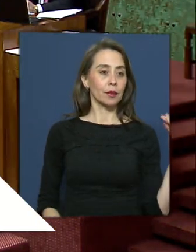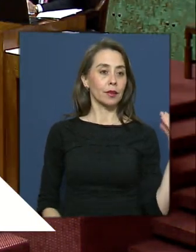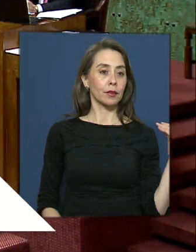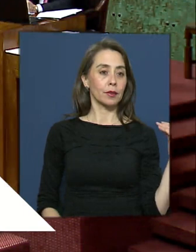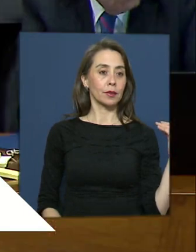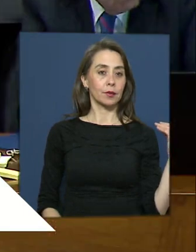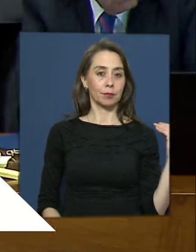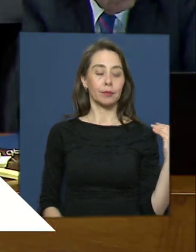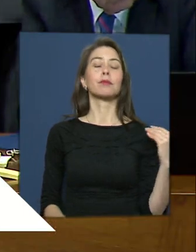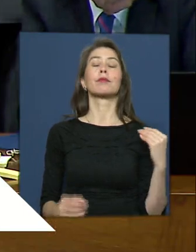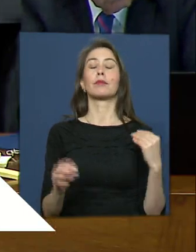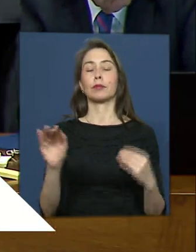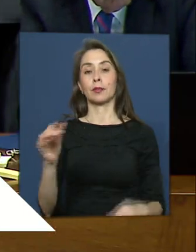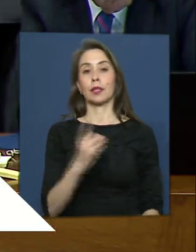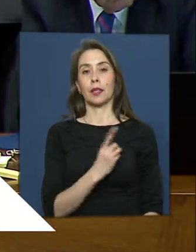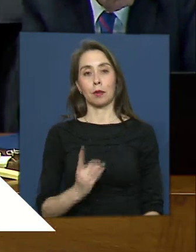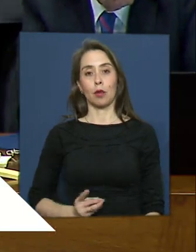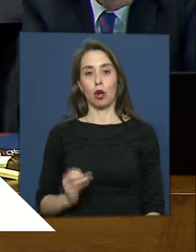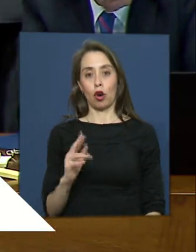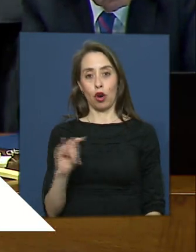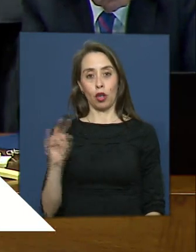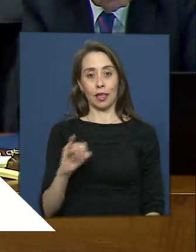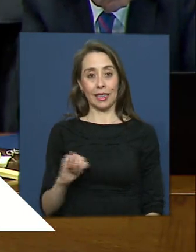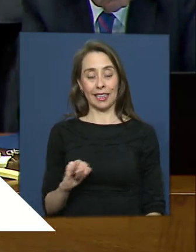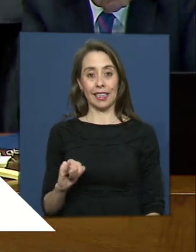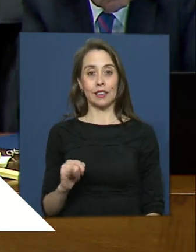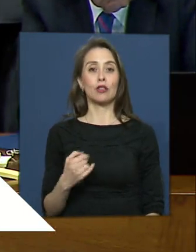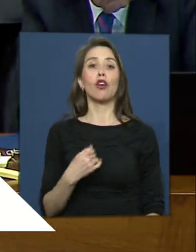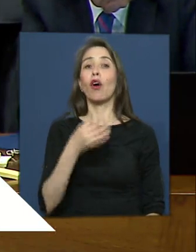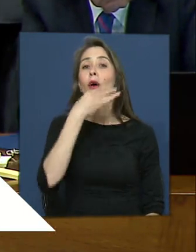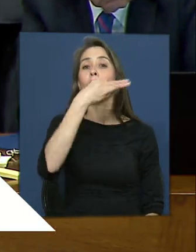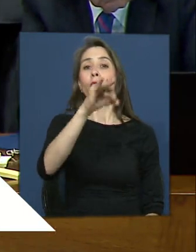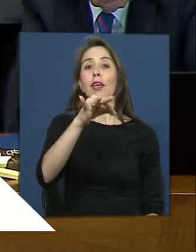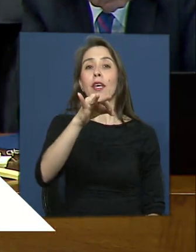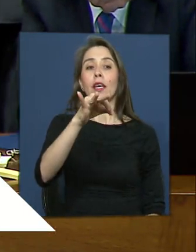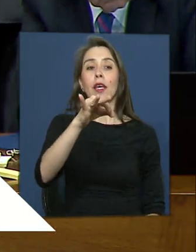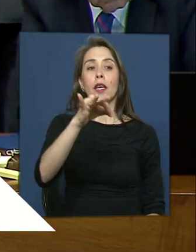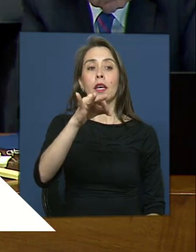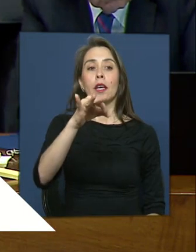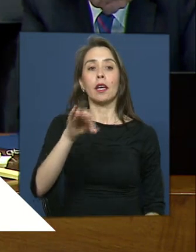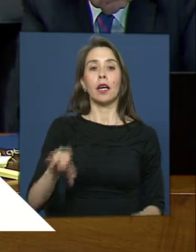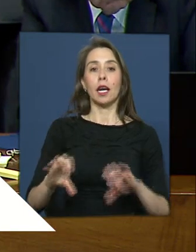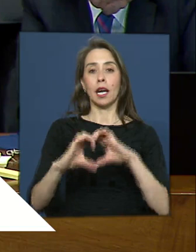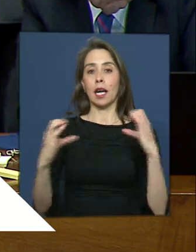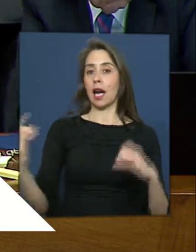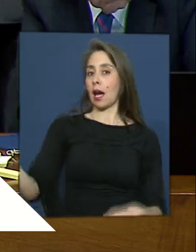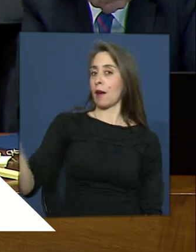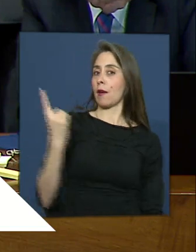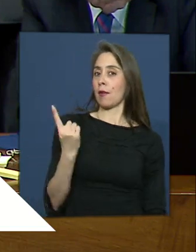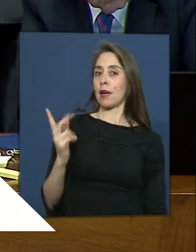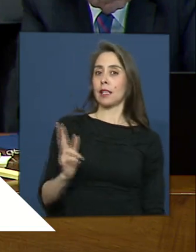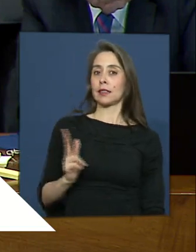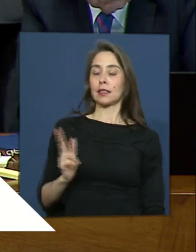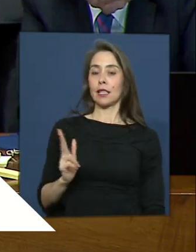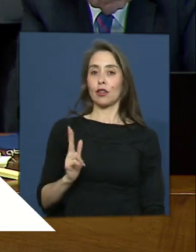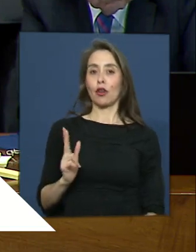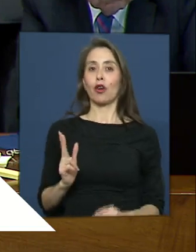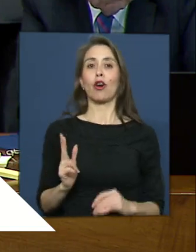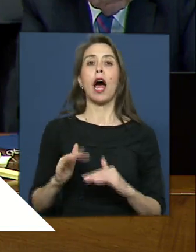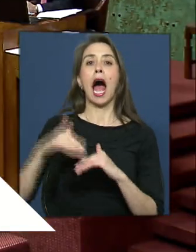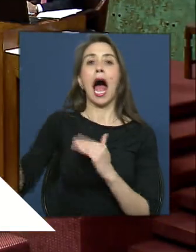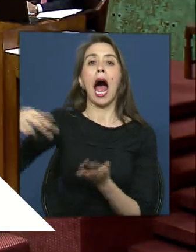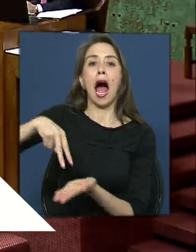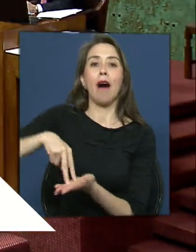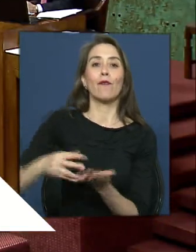Lo dejaremos, diputado Ortiz. Lo hice porque simplemente vinieron aquí a la Cámara a decirme un señor que estaba esperando